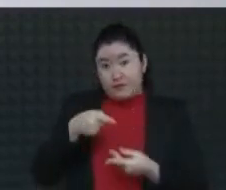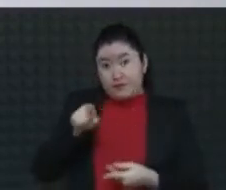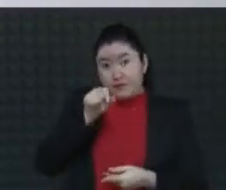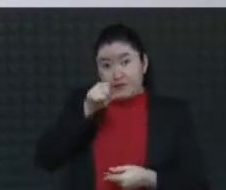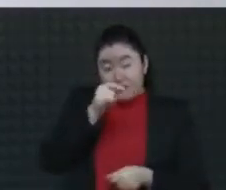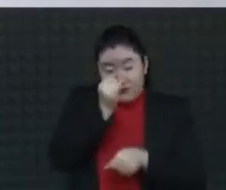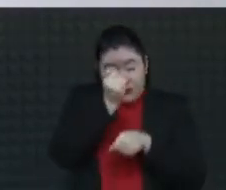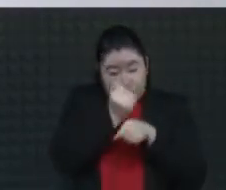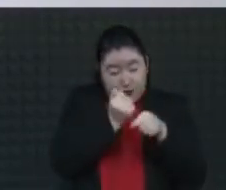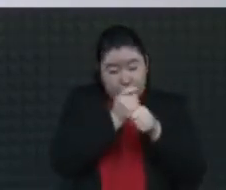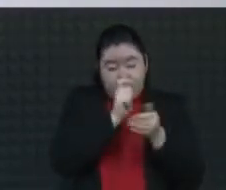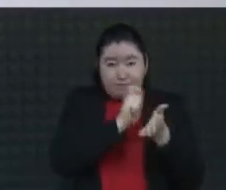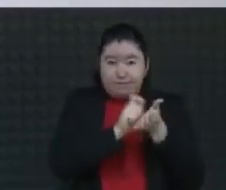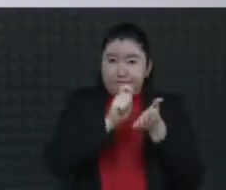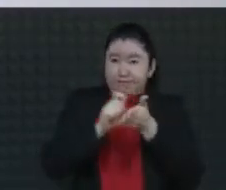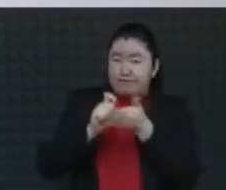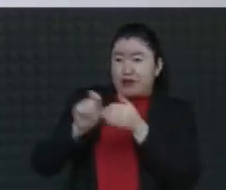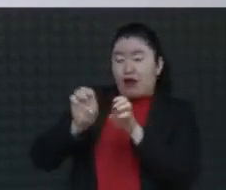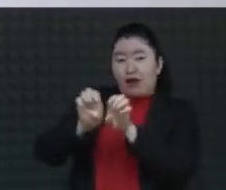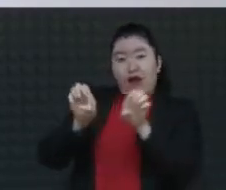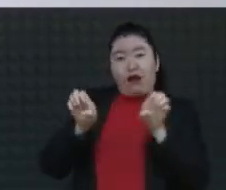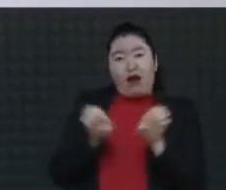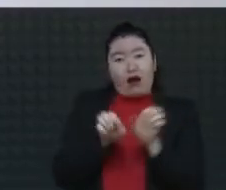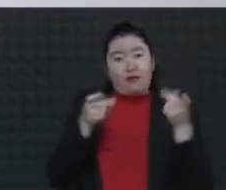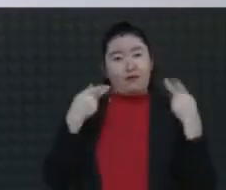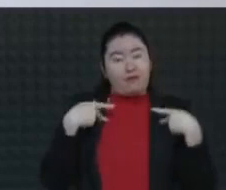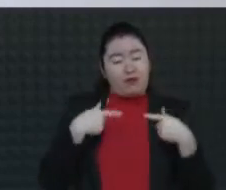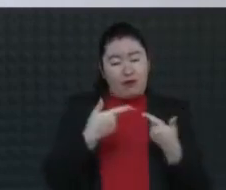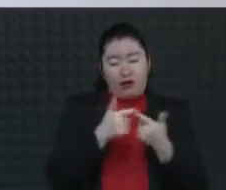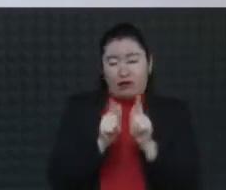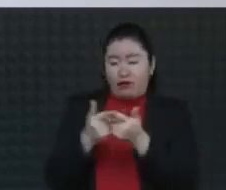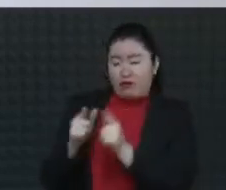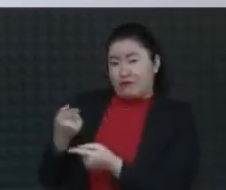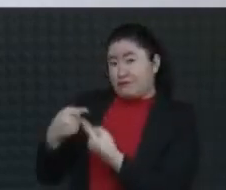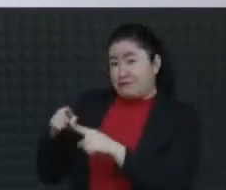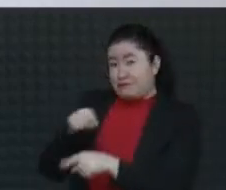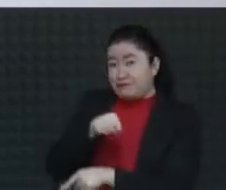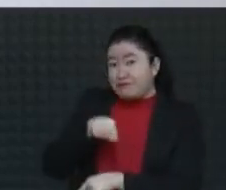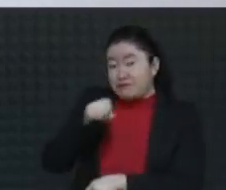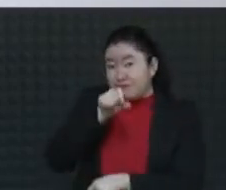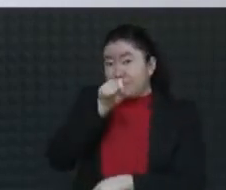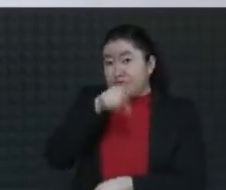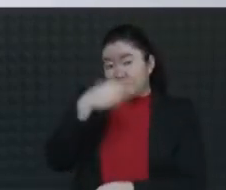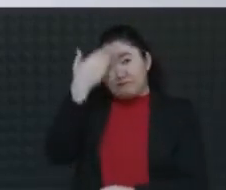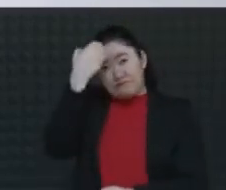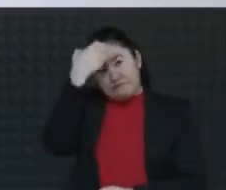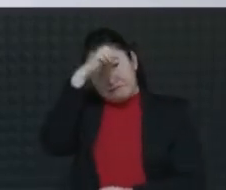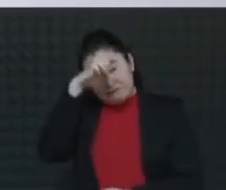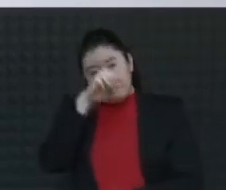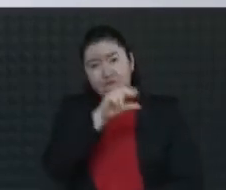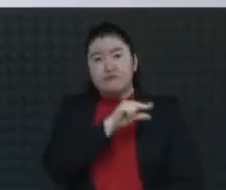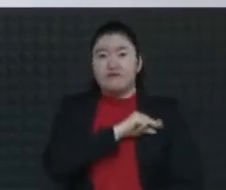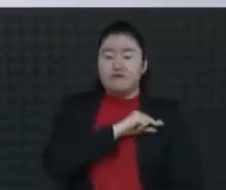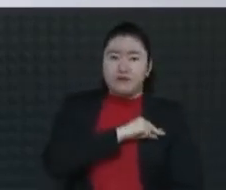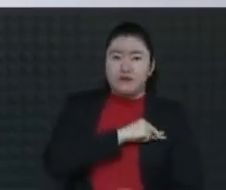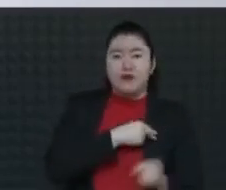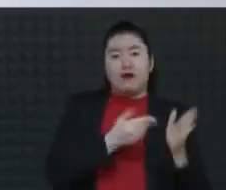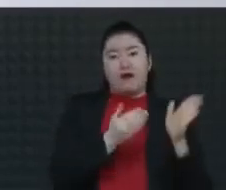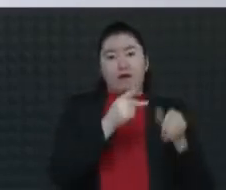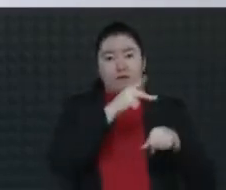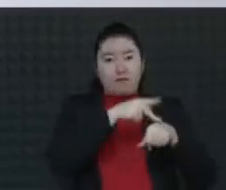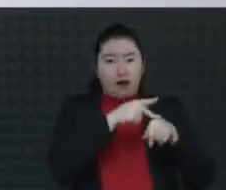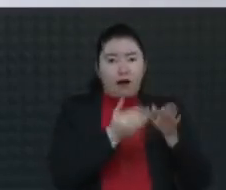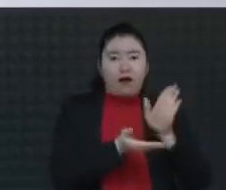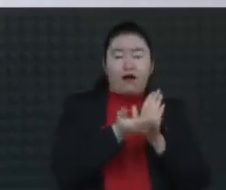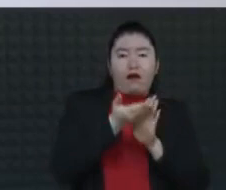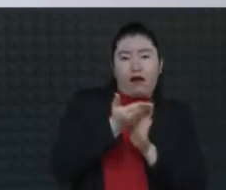han trabajado varios equipos de expertos en estructuras, concretos, cimentaciones, estructuras